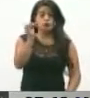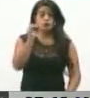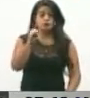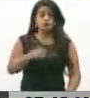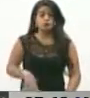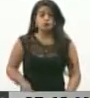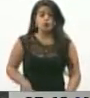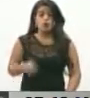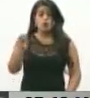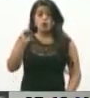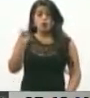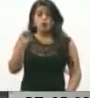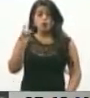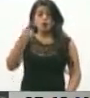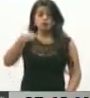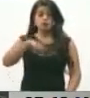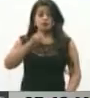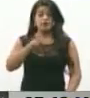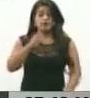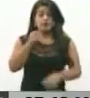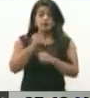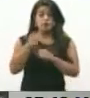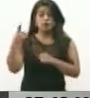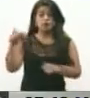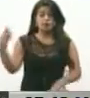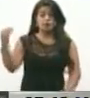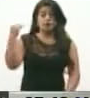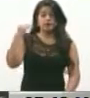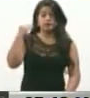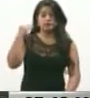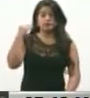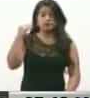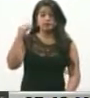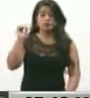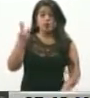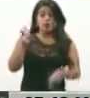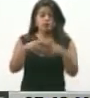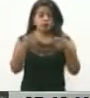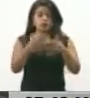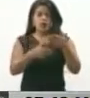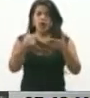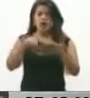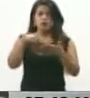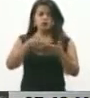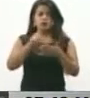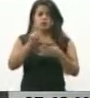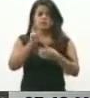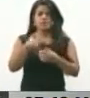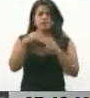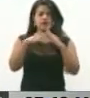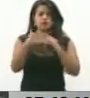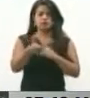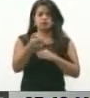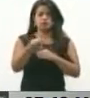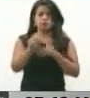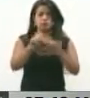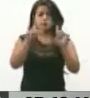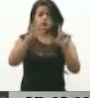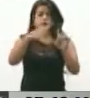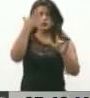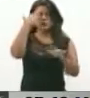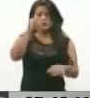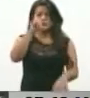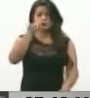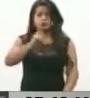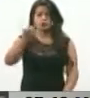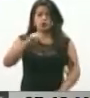o tenía que esperar que alguien se lo dijera, buscar un periódico. Ahora aquí lo tienes directamente en tu casa, con solo llegar